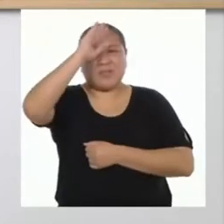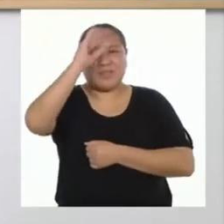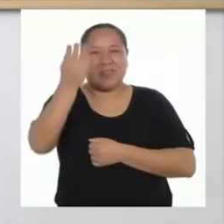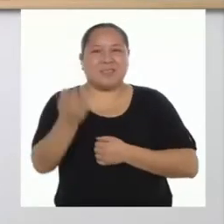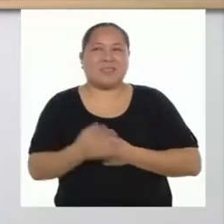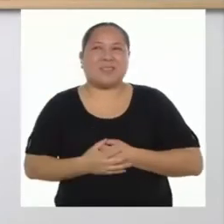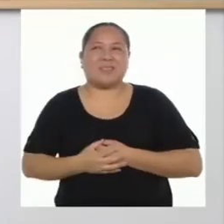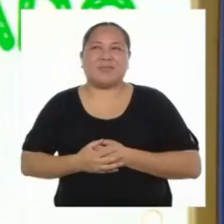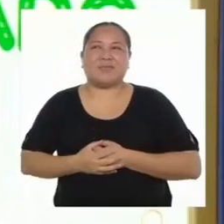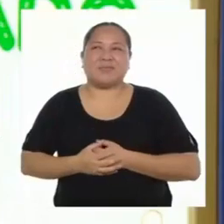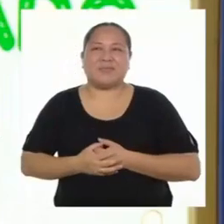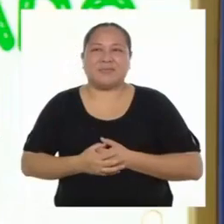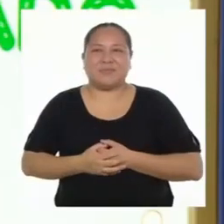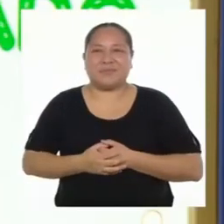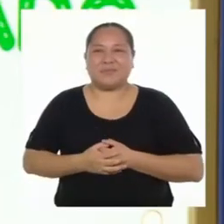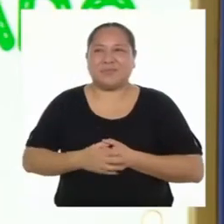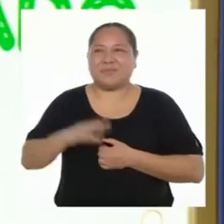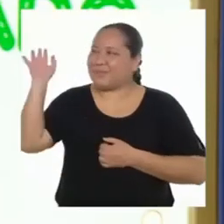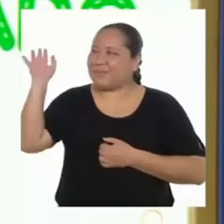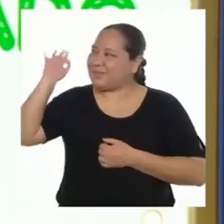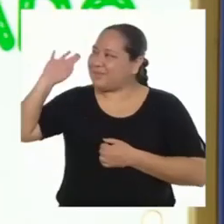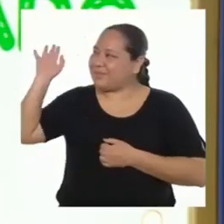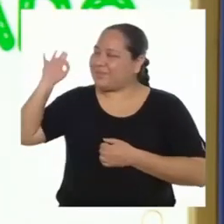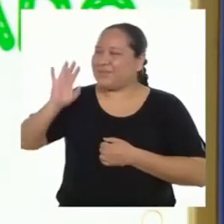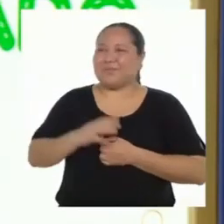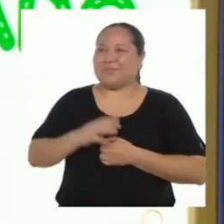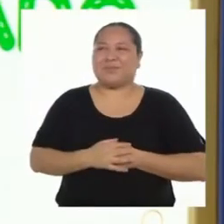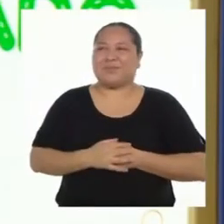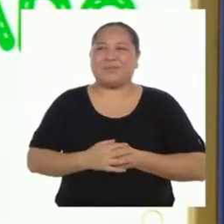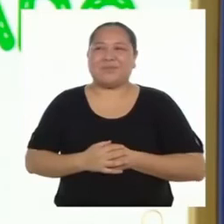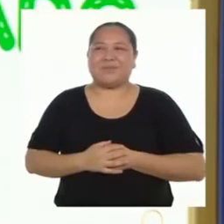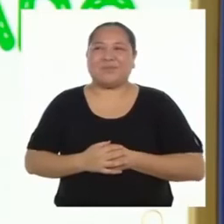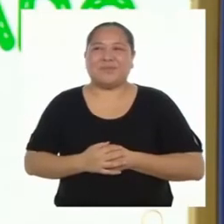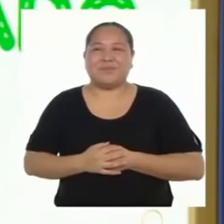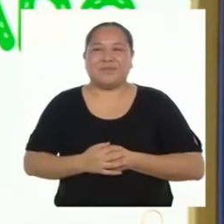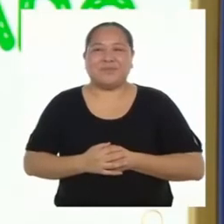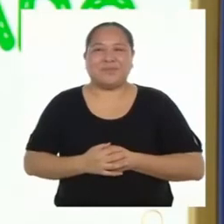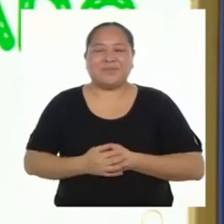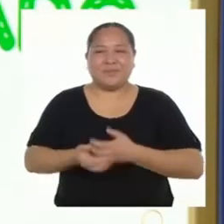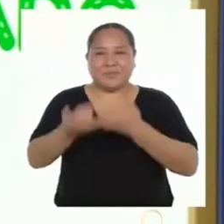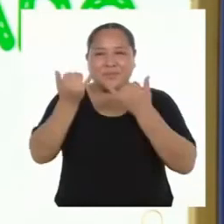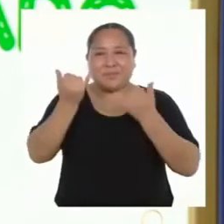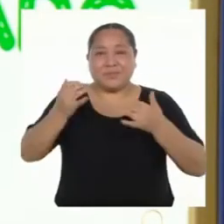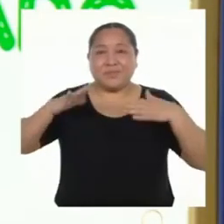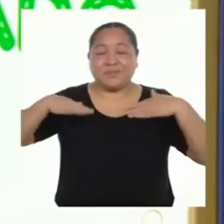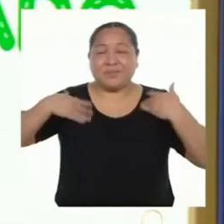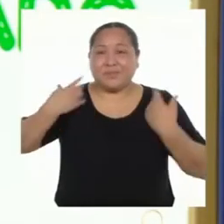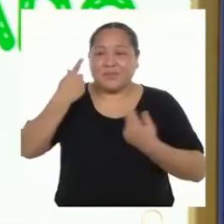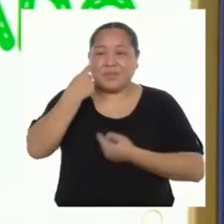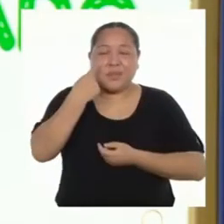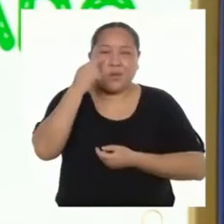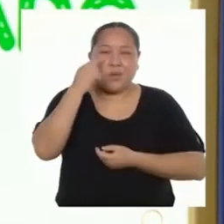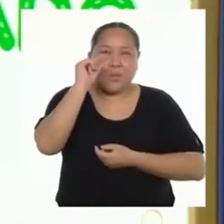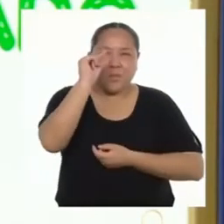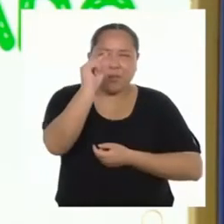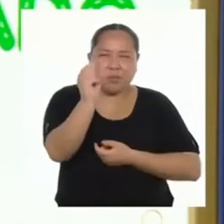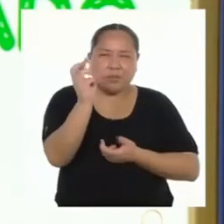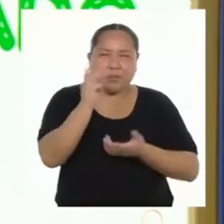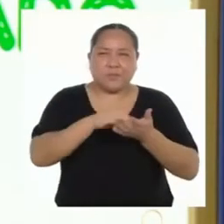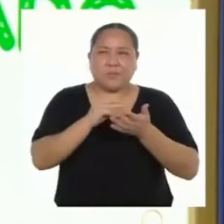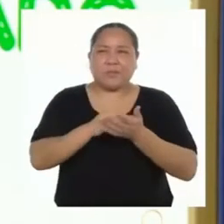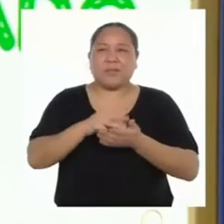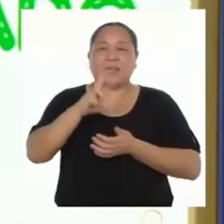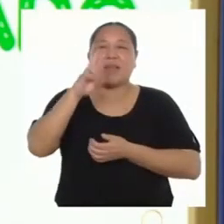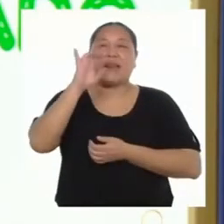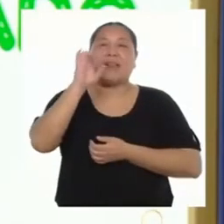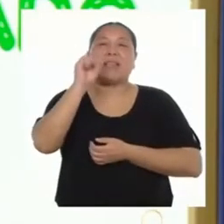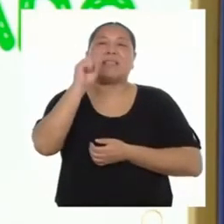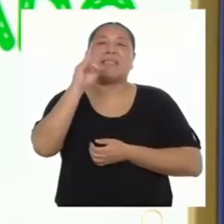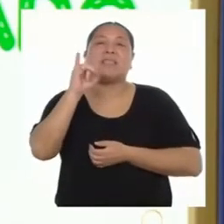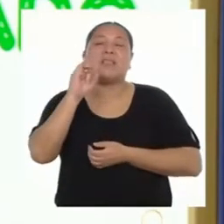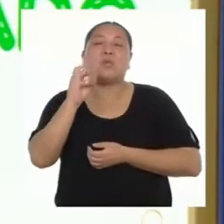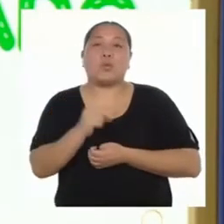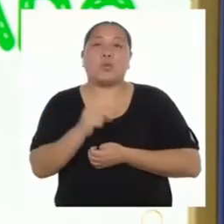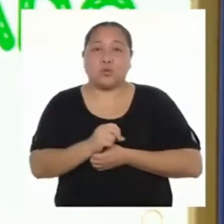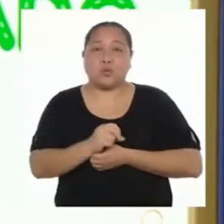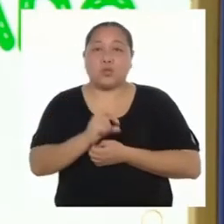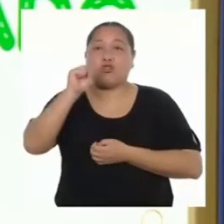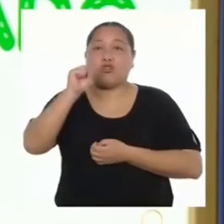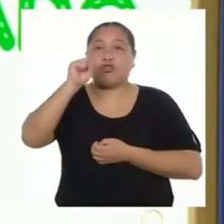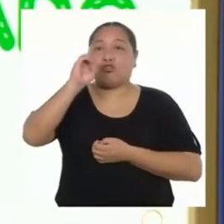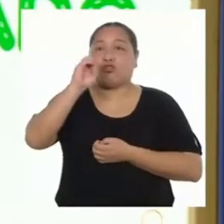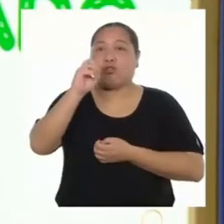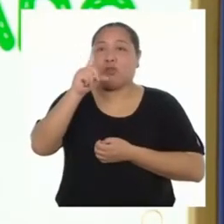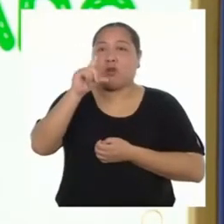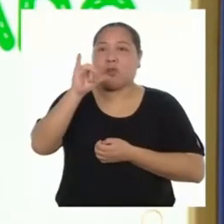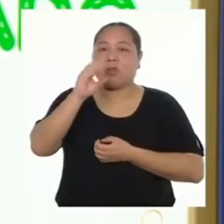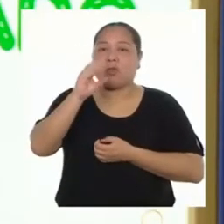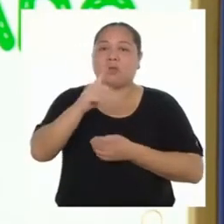y chicos. Chao, chao. Hoy pudimos conocer un poco más sobre los residuos sólidos, la importancia